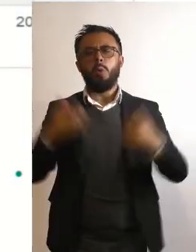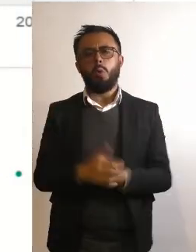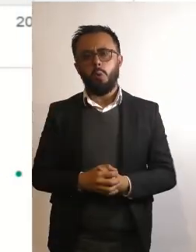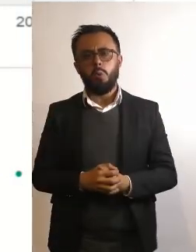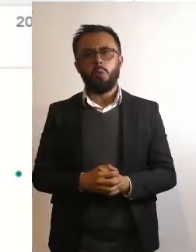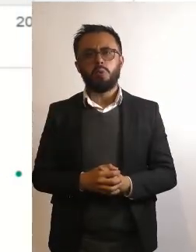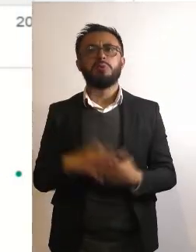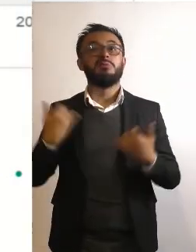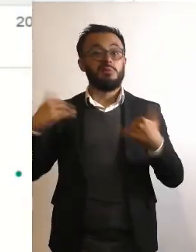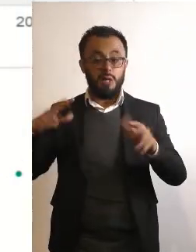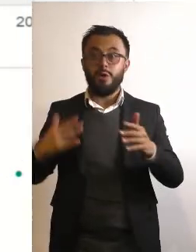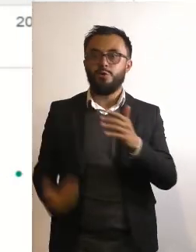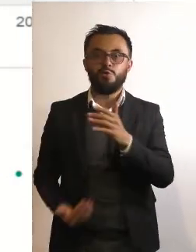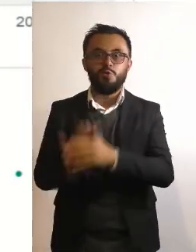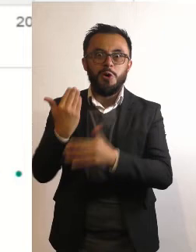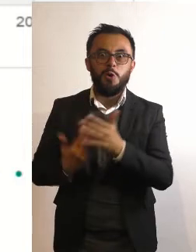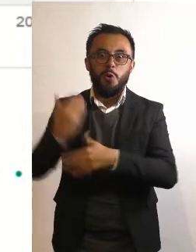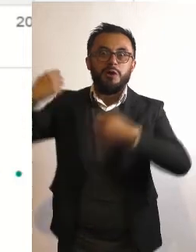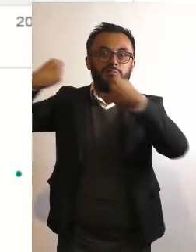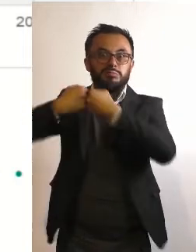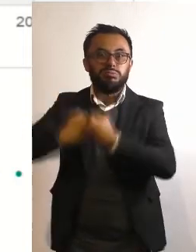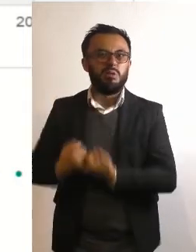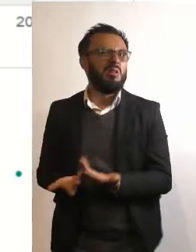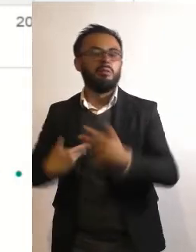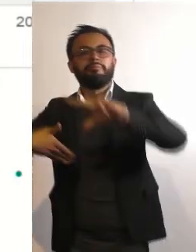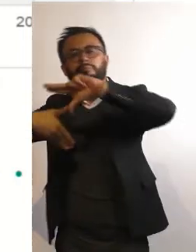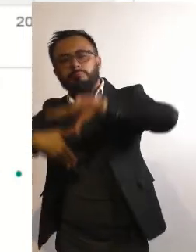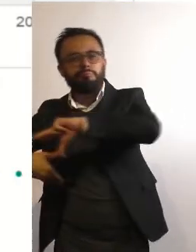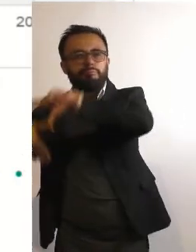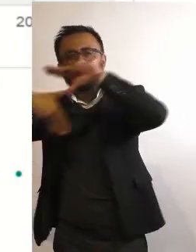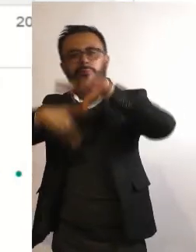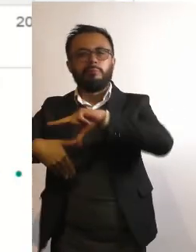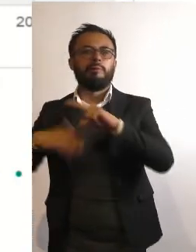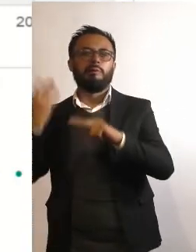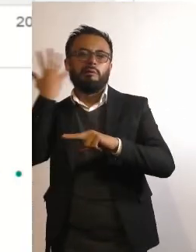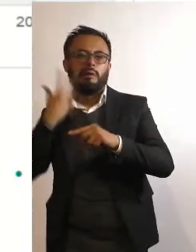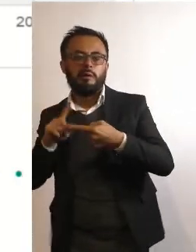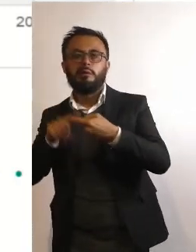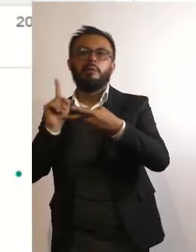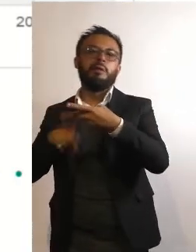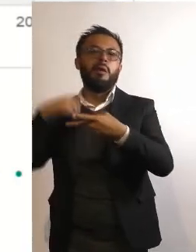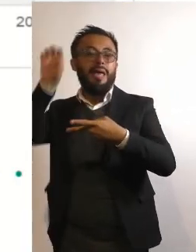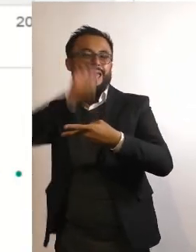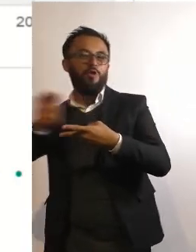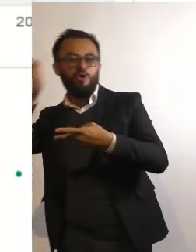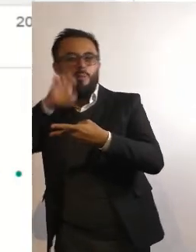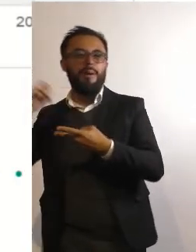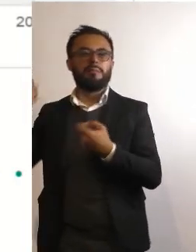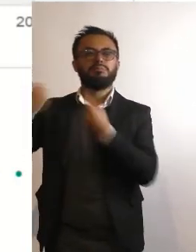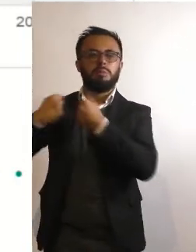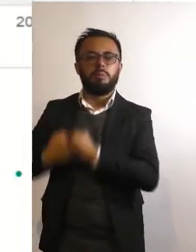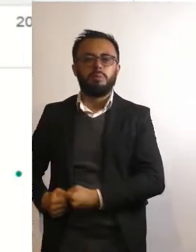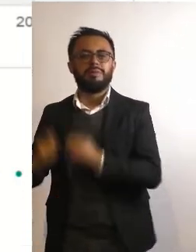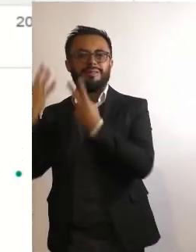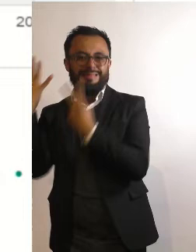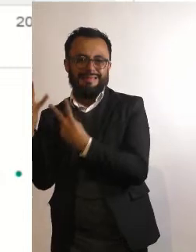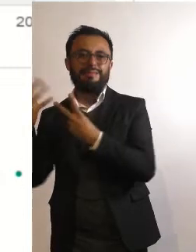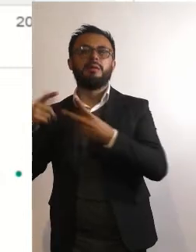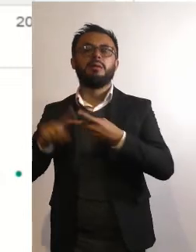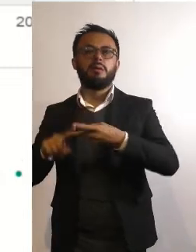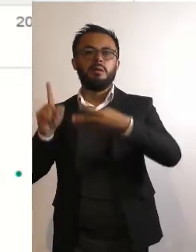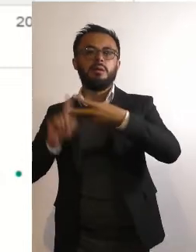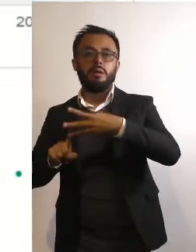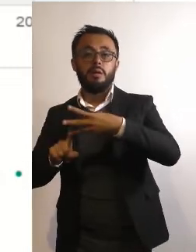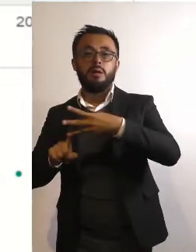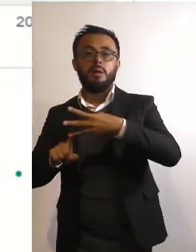nuevos convenios con América Latina 10, con Norteamérica 3, con Europa 7 y 2 programas de